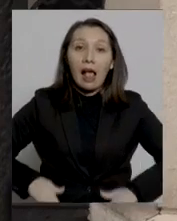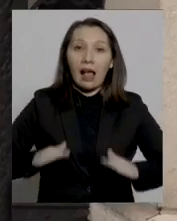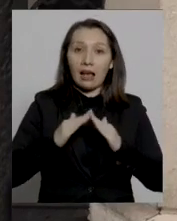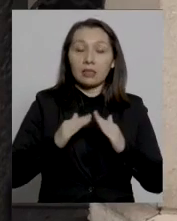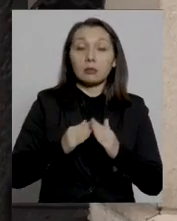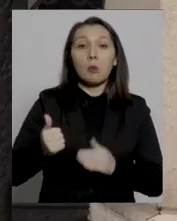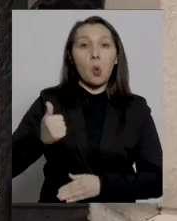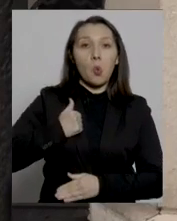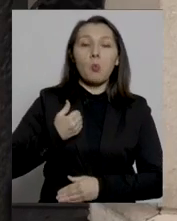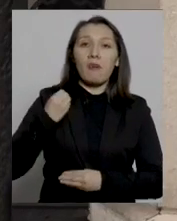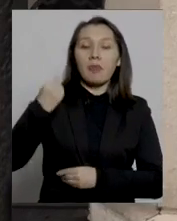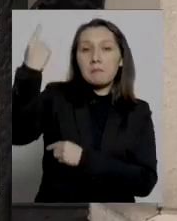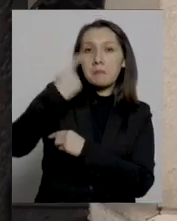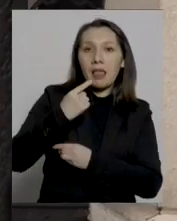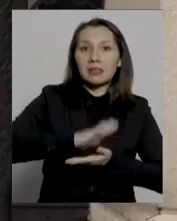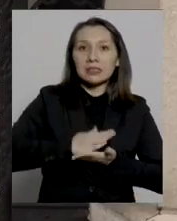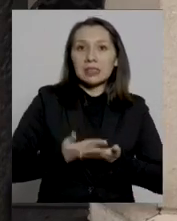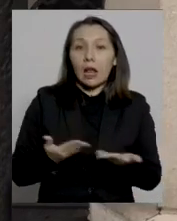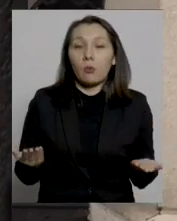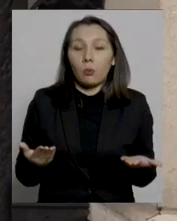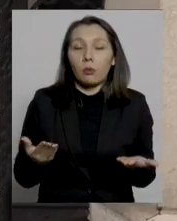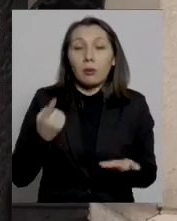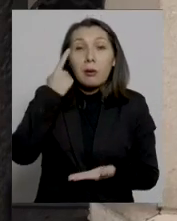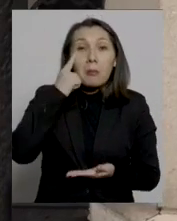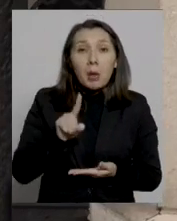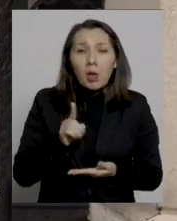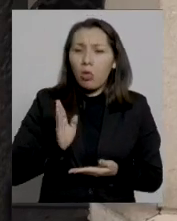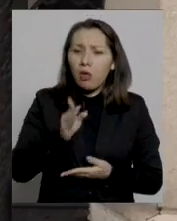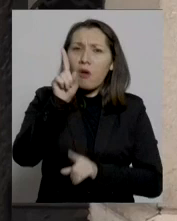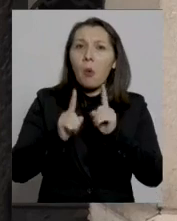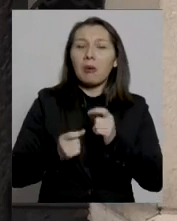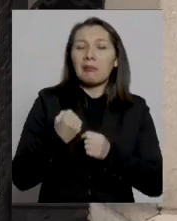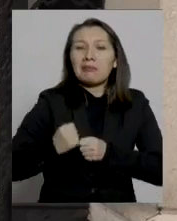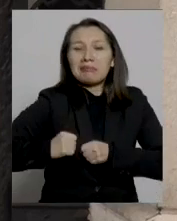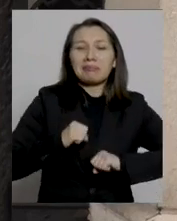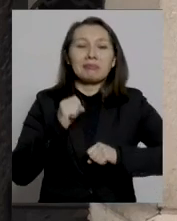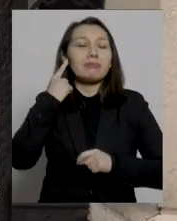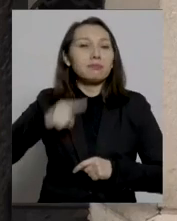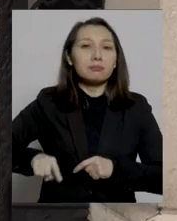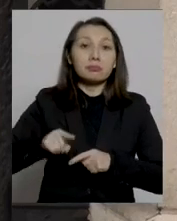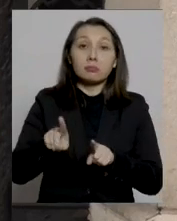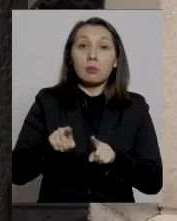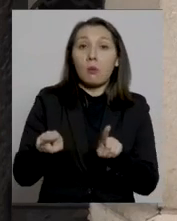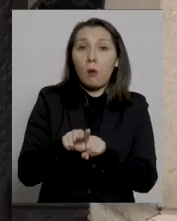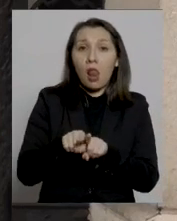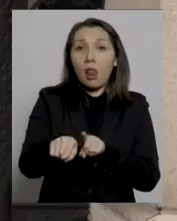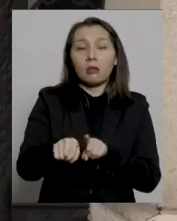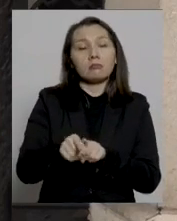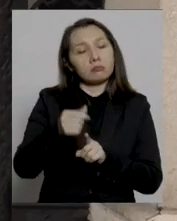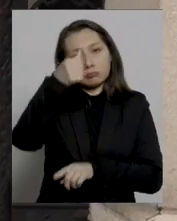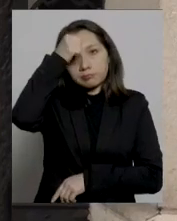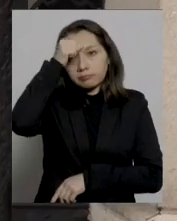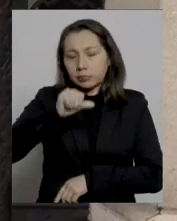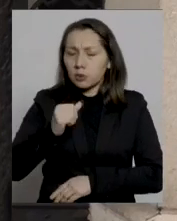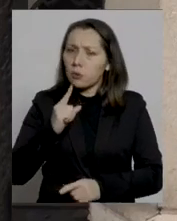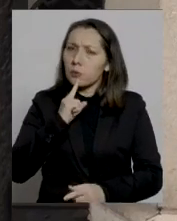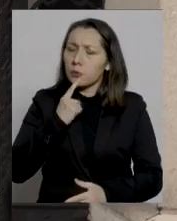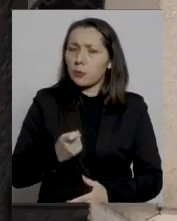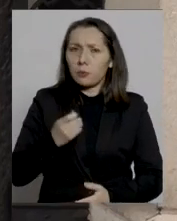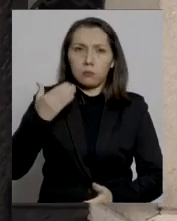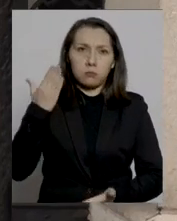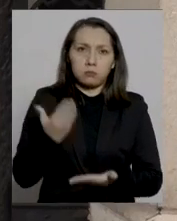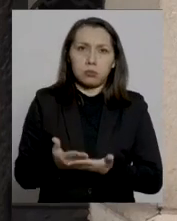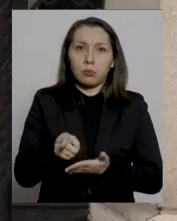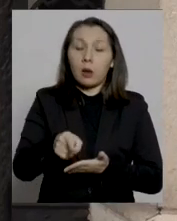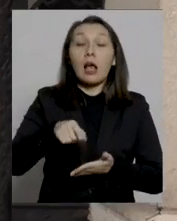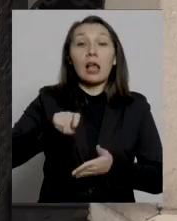seguimos estrictamente las instrucciones sanitarias. Pero si aún así hay gente que incumple las normas, que incumple las medidas, van a recibir sanciones muy duras. Y